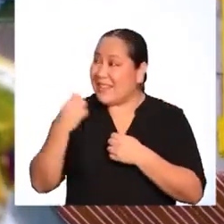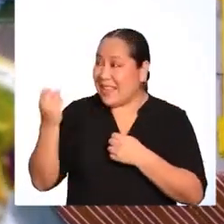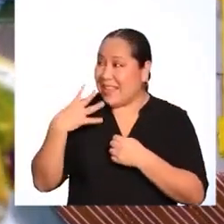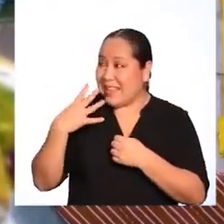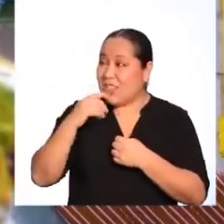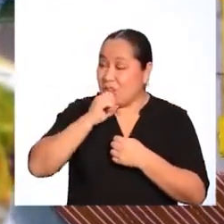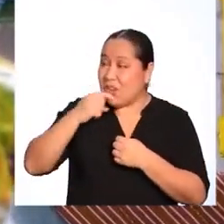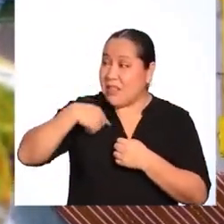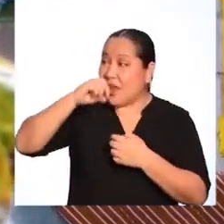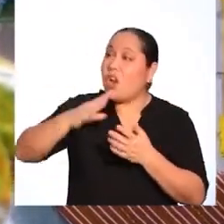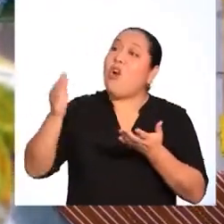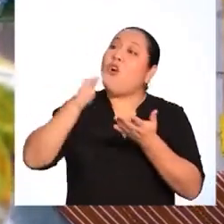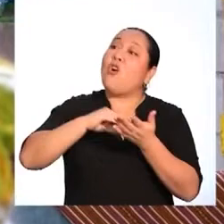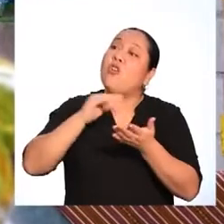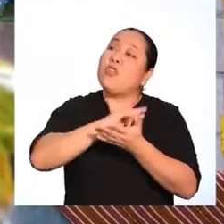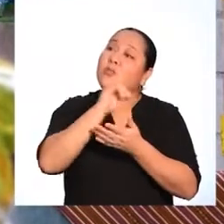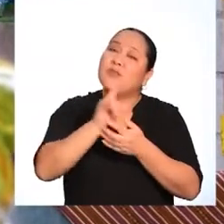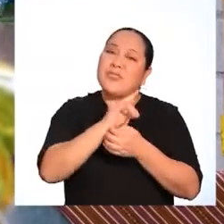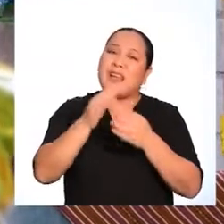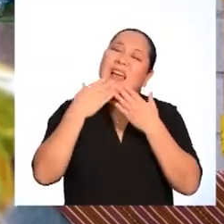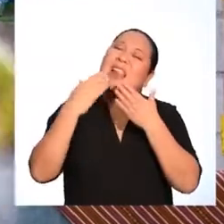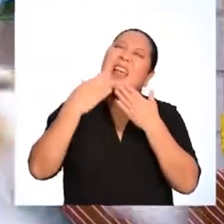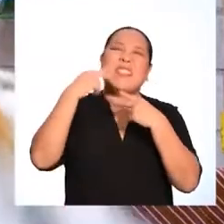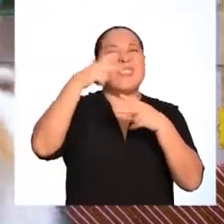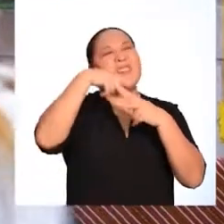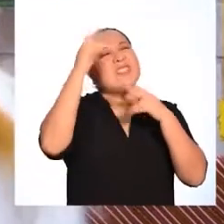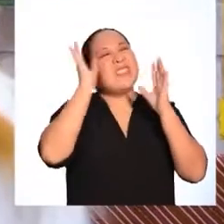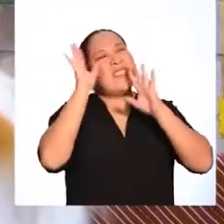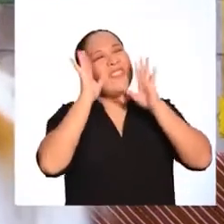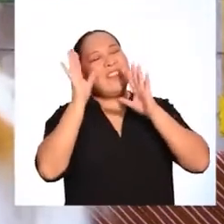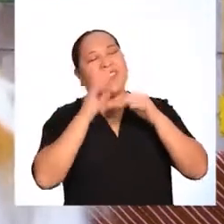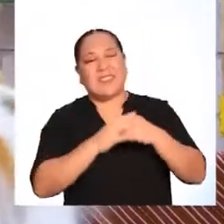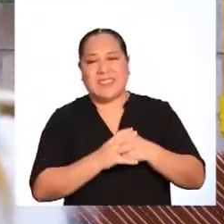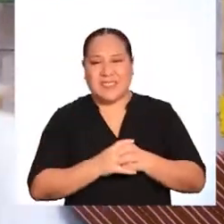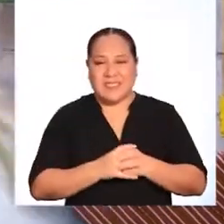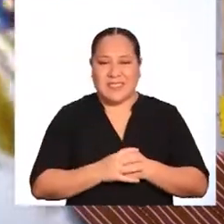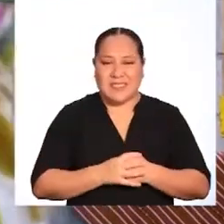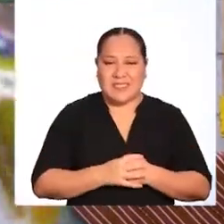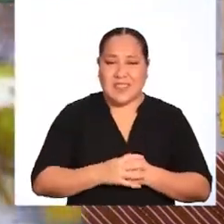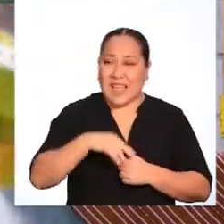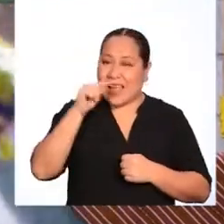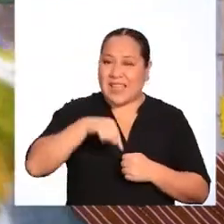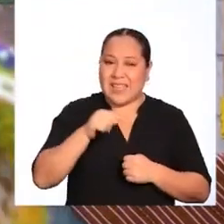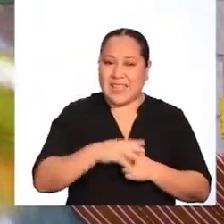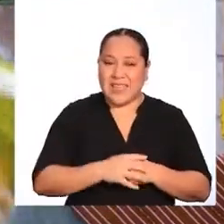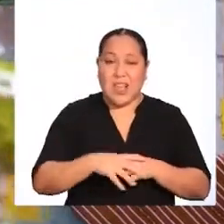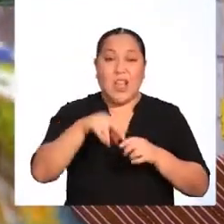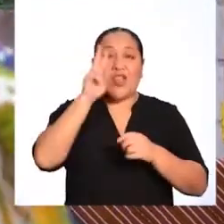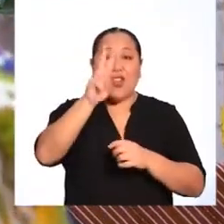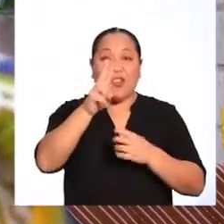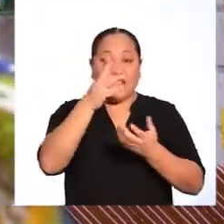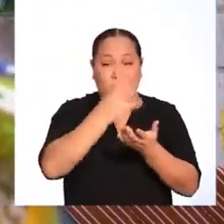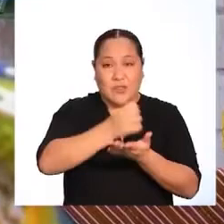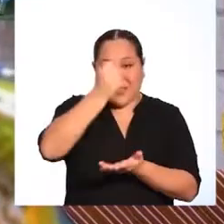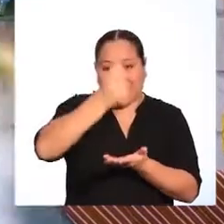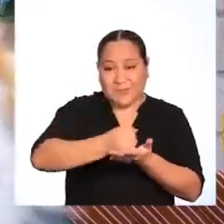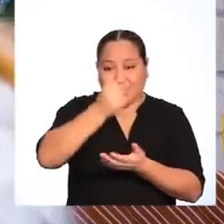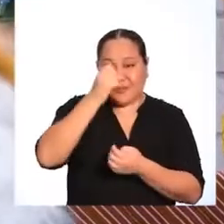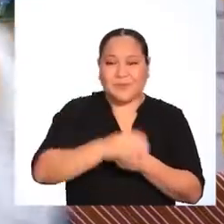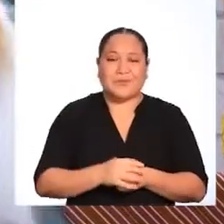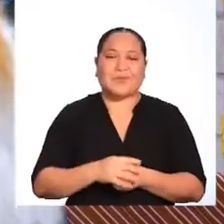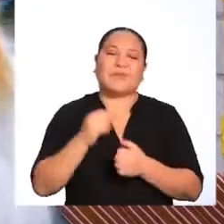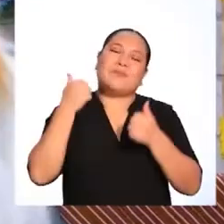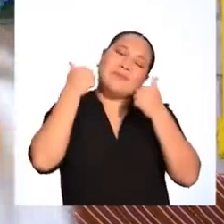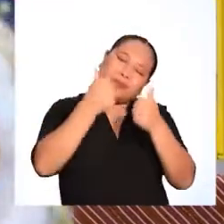le dije que eran para rehusar las gracias vecinos aquí tenemos dos botellas